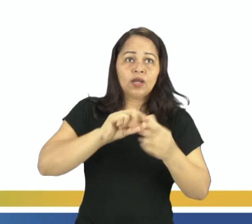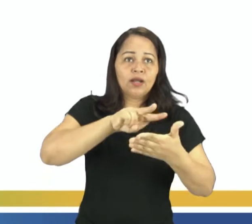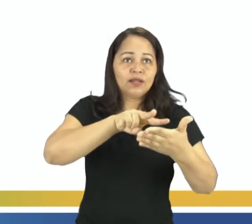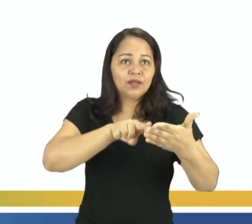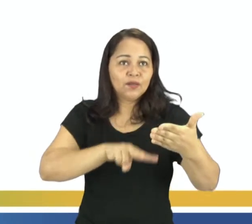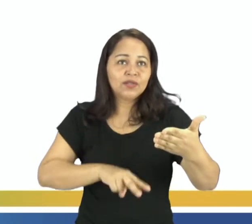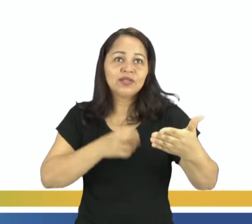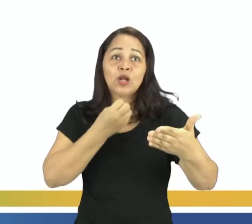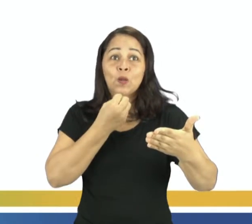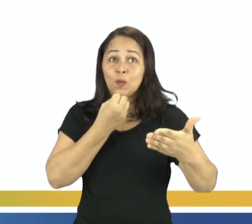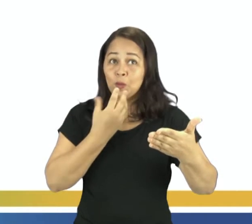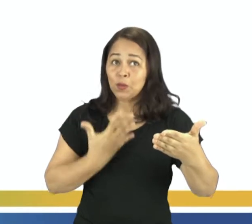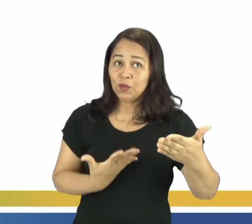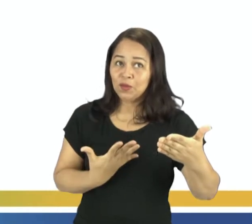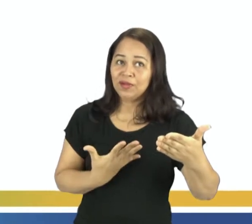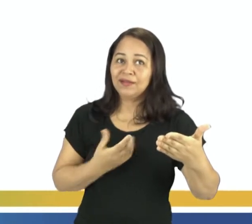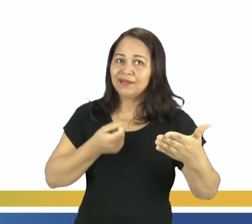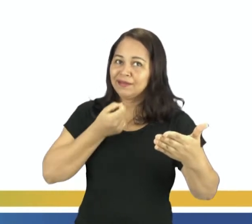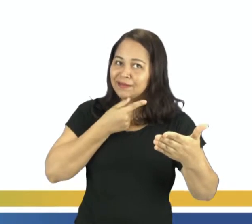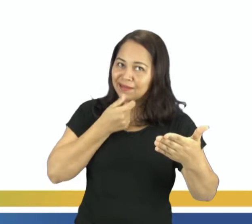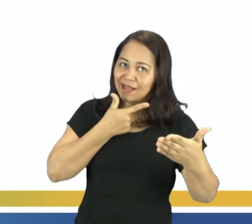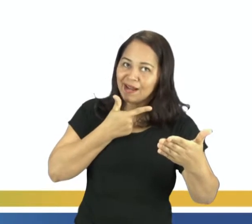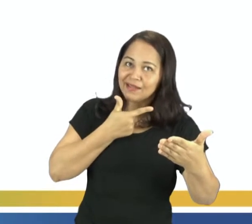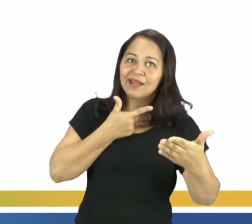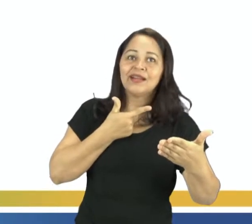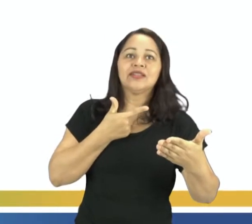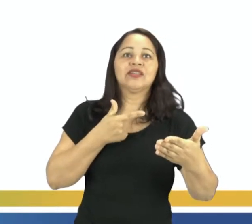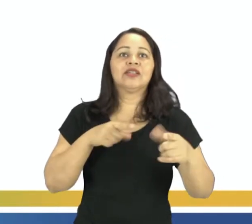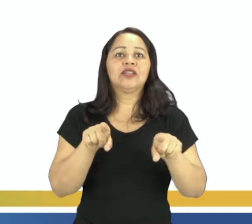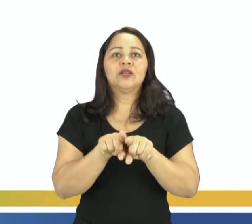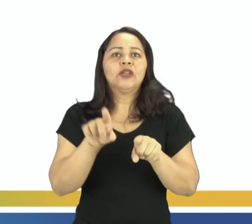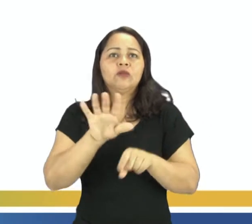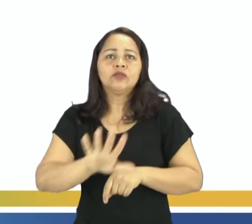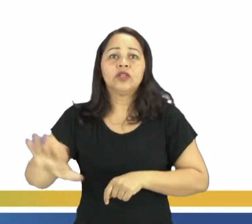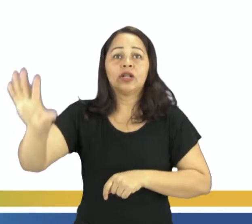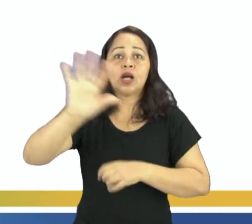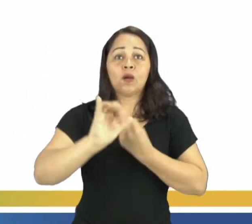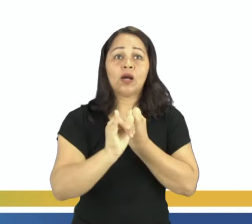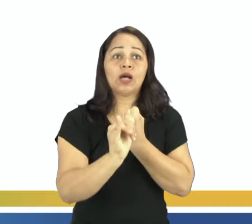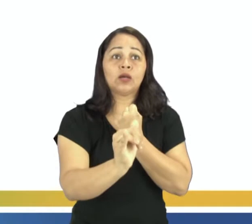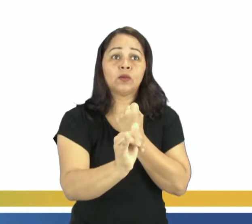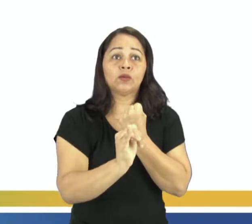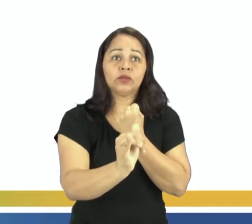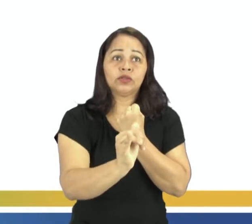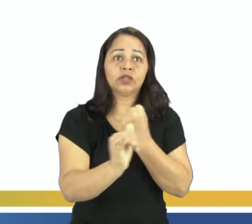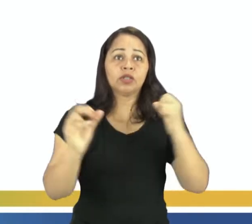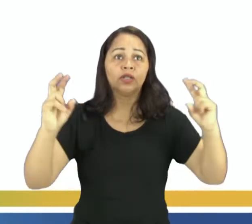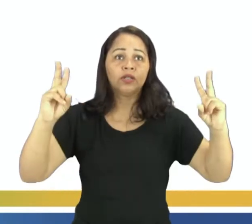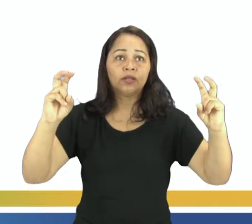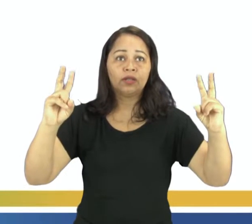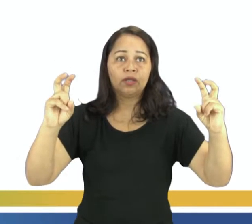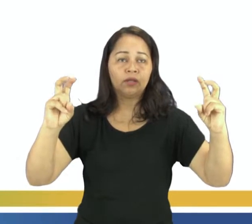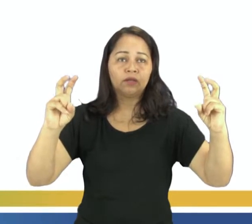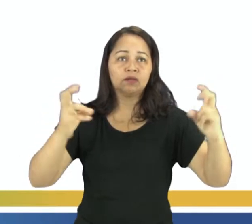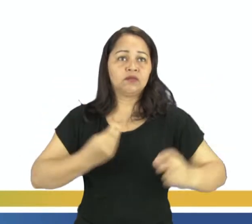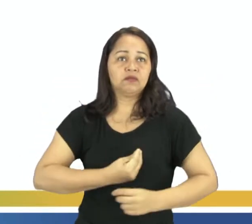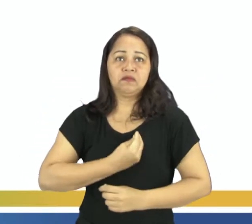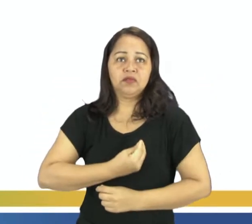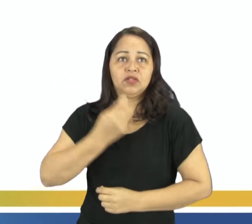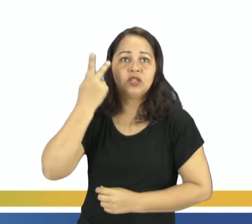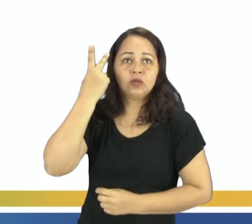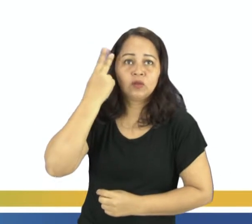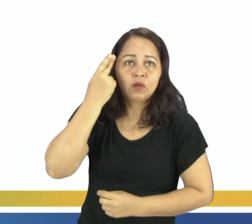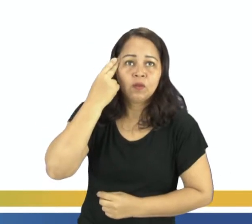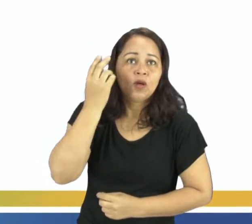sea liviana y divertida. Por lo general, las crónicas tratan temas comunes, como